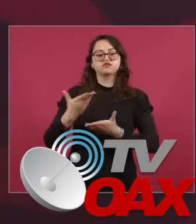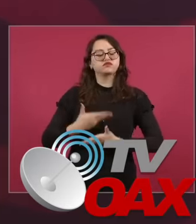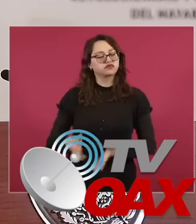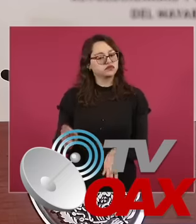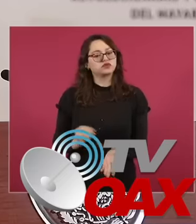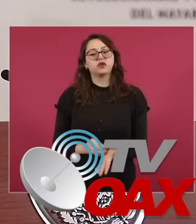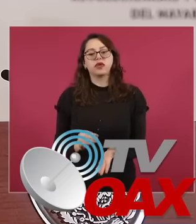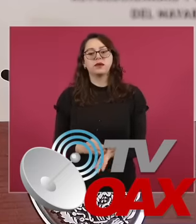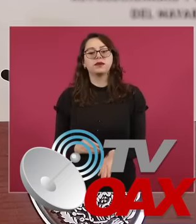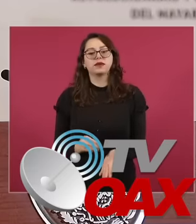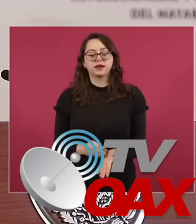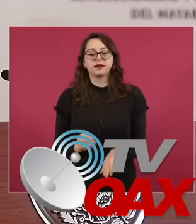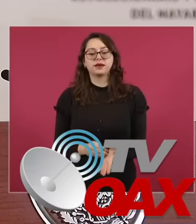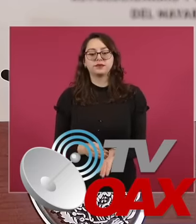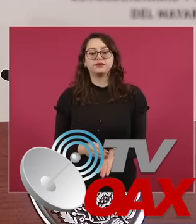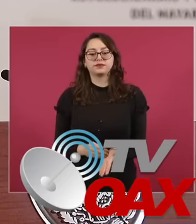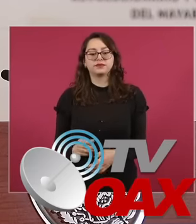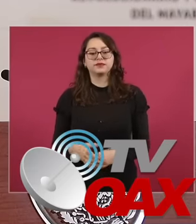y